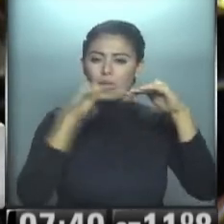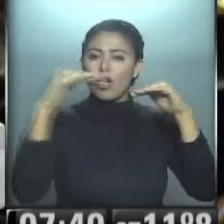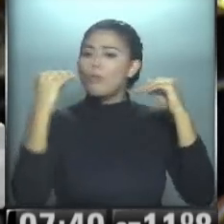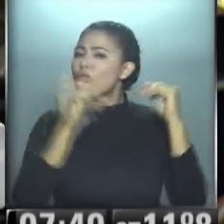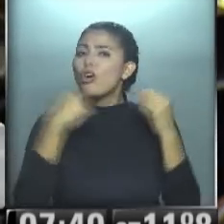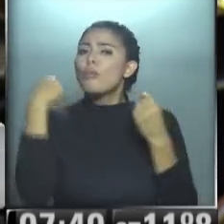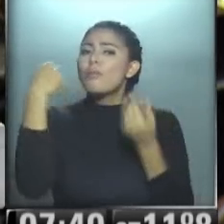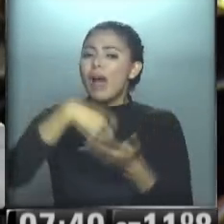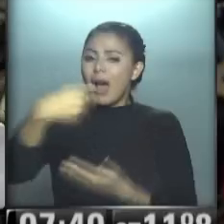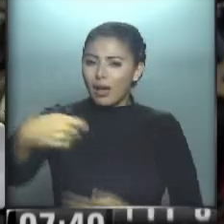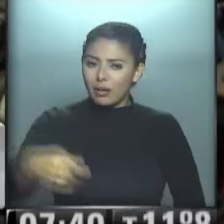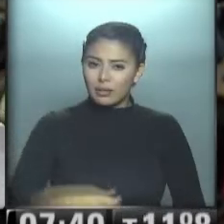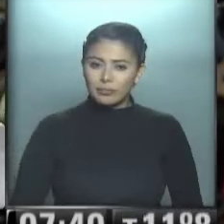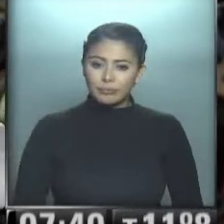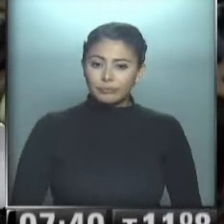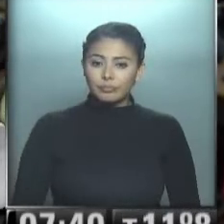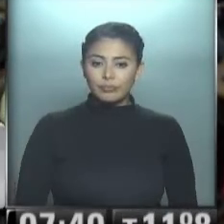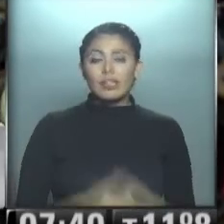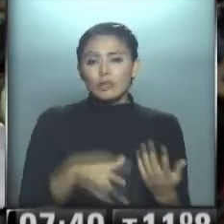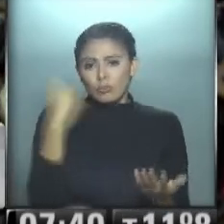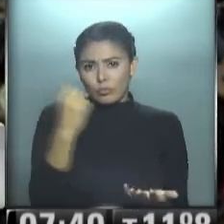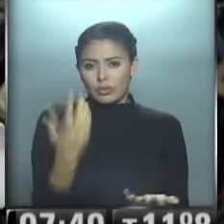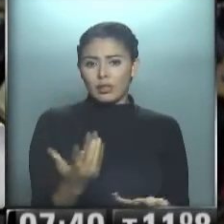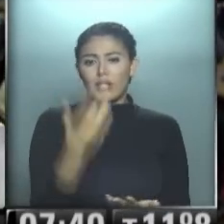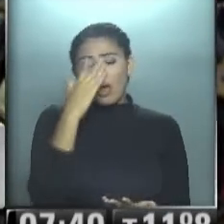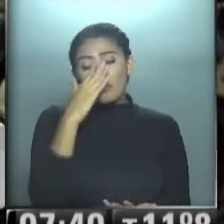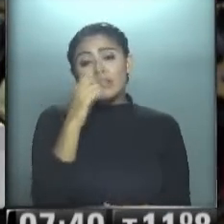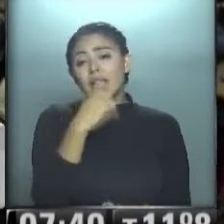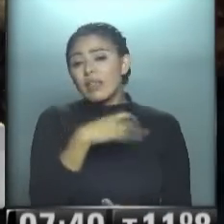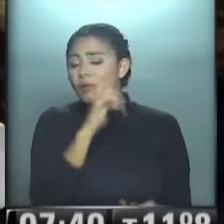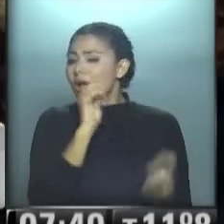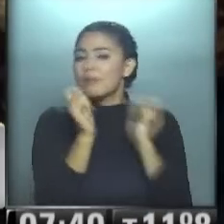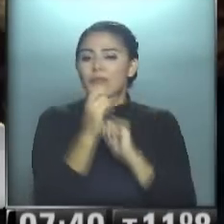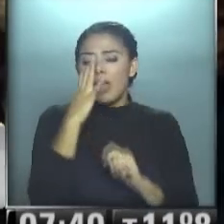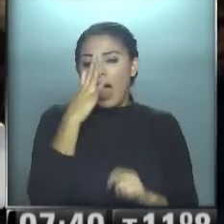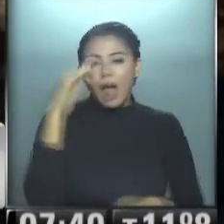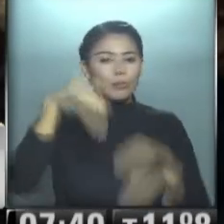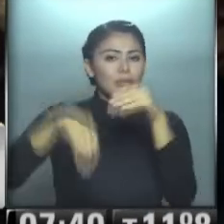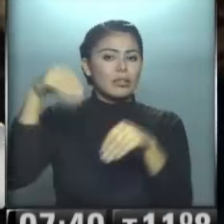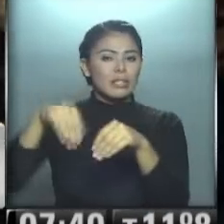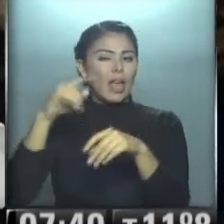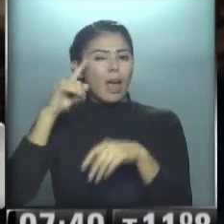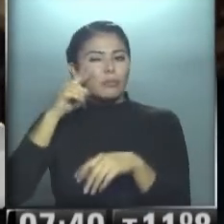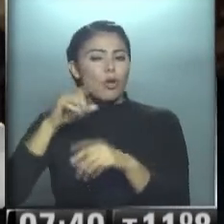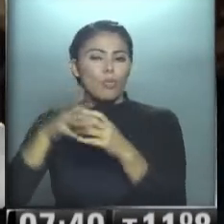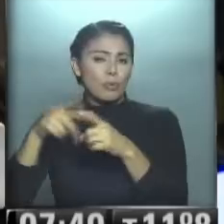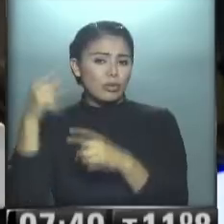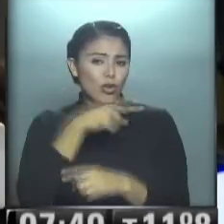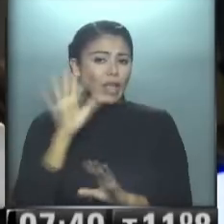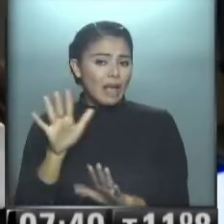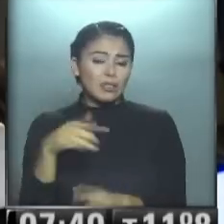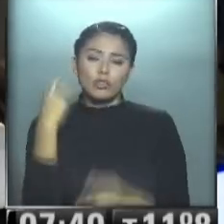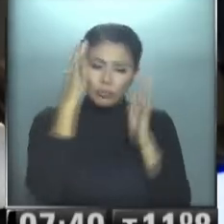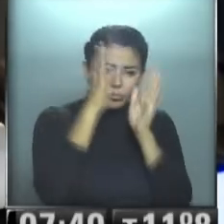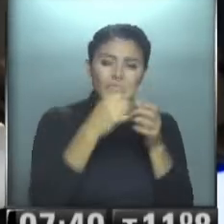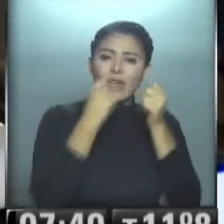vamos a financiar este recurso, que es importante. Me parece que no hay que transformar esto en un hecho electoral, en un hecho partidario, como hace la oposición. Nuestra prioridad